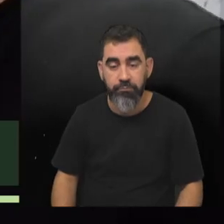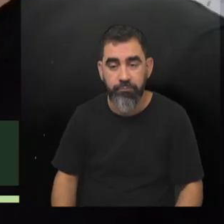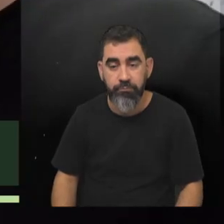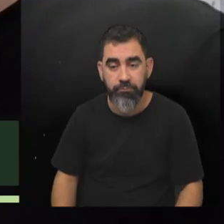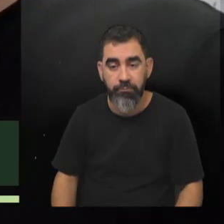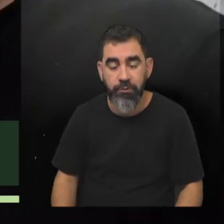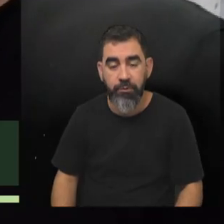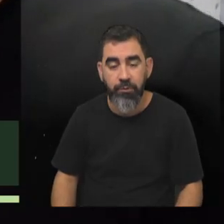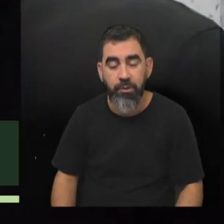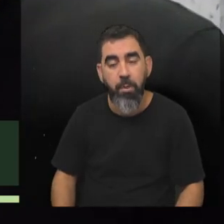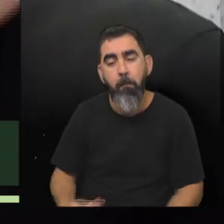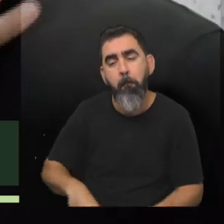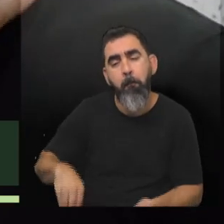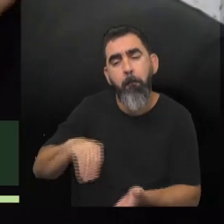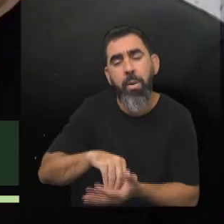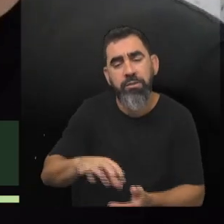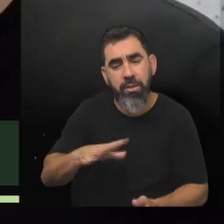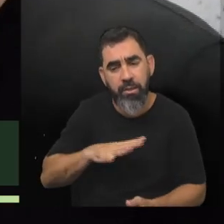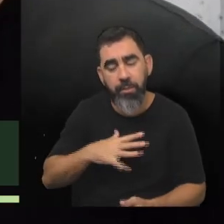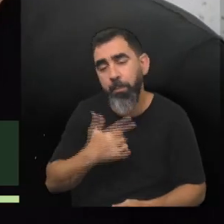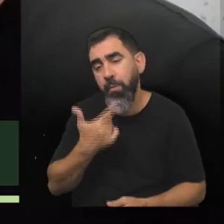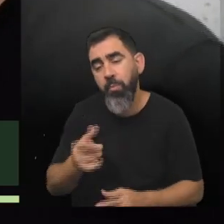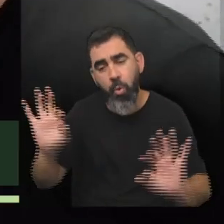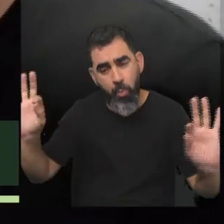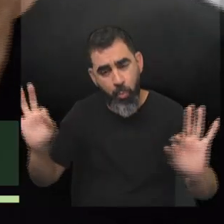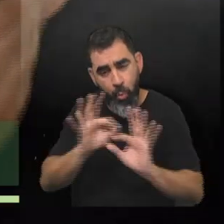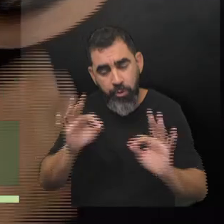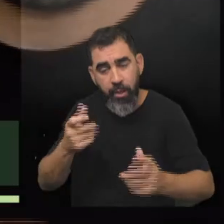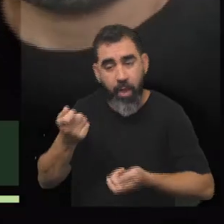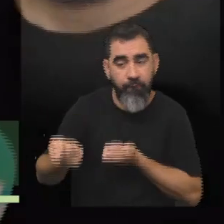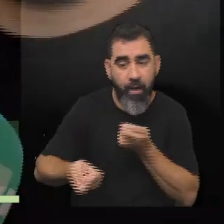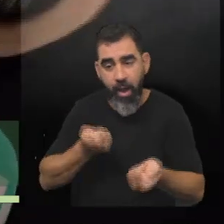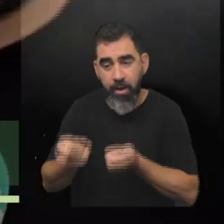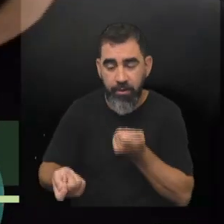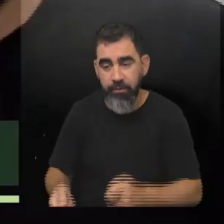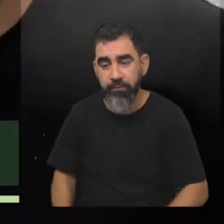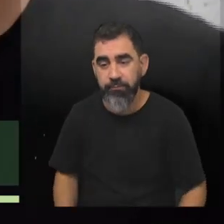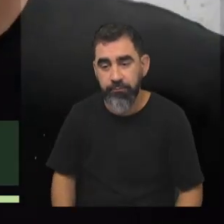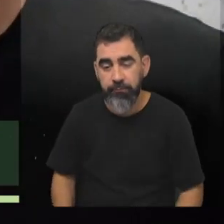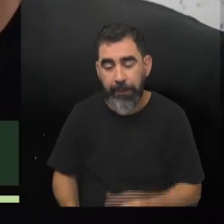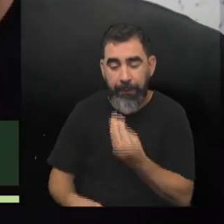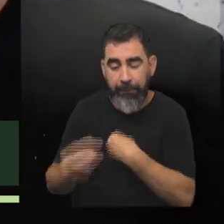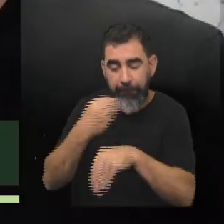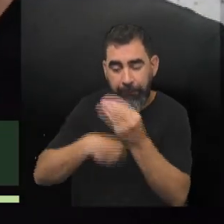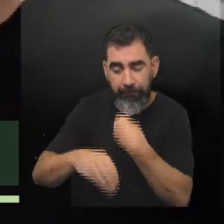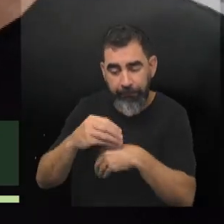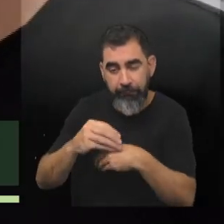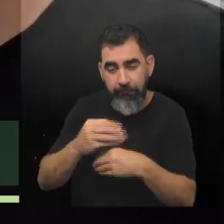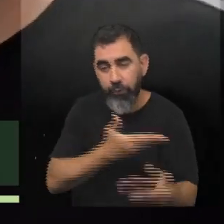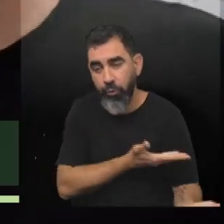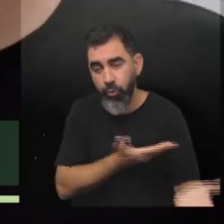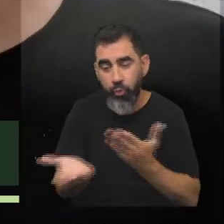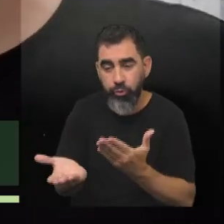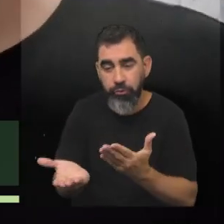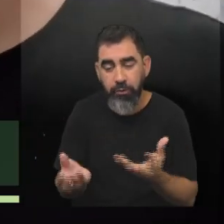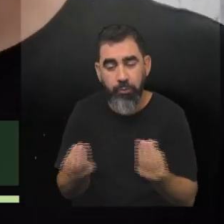mencionaste Y qué otras artes ver porque tengo contigo también por ejemplo a ver música o haar danza no bueno es una excusa para invitar